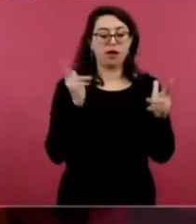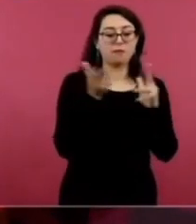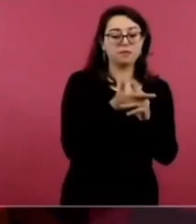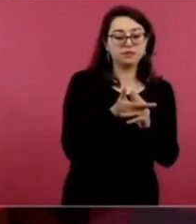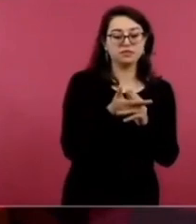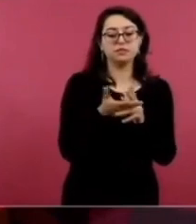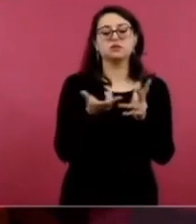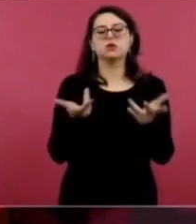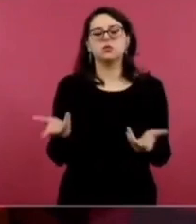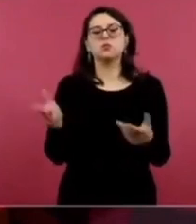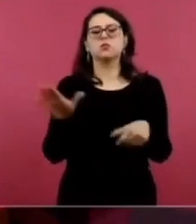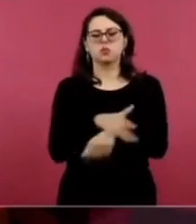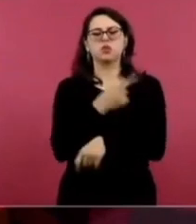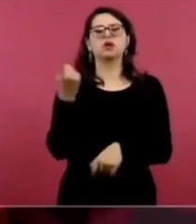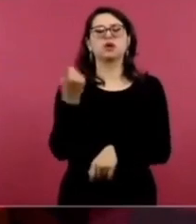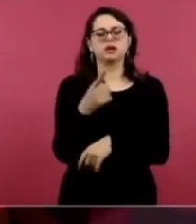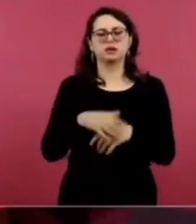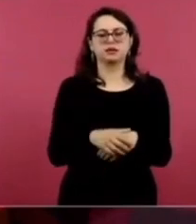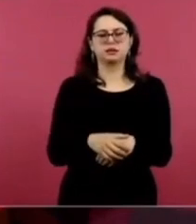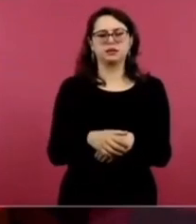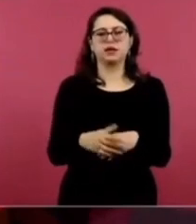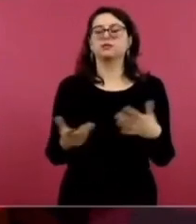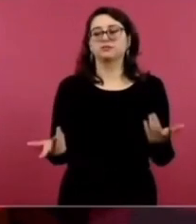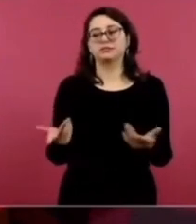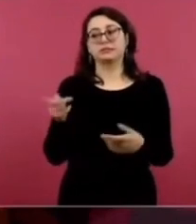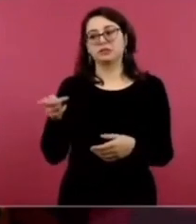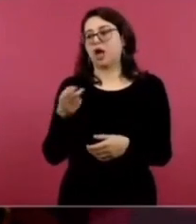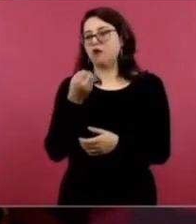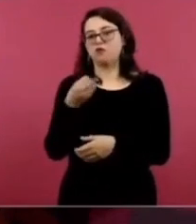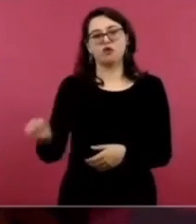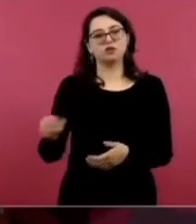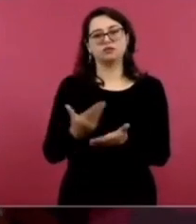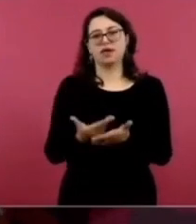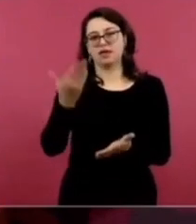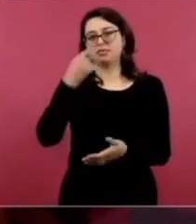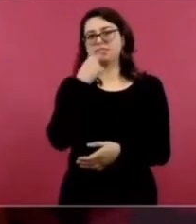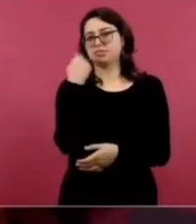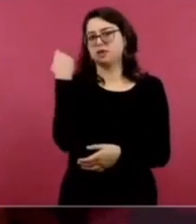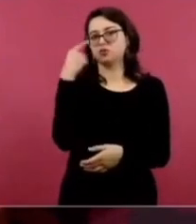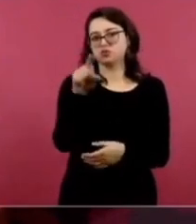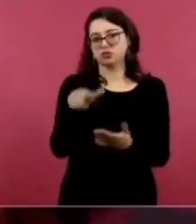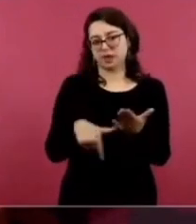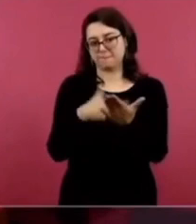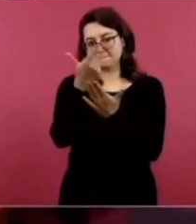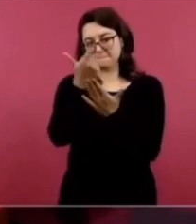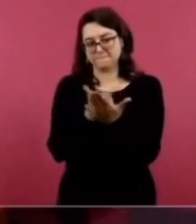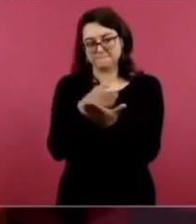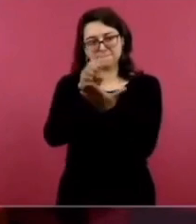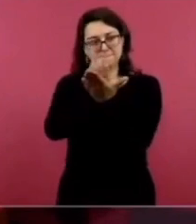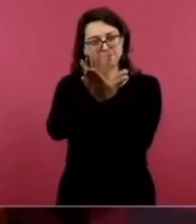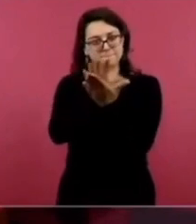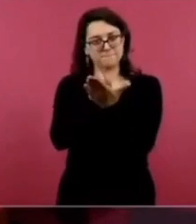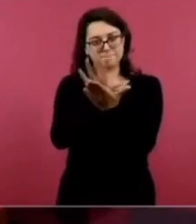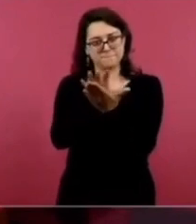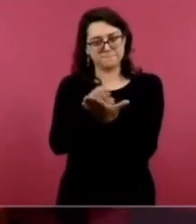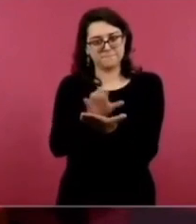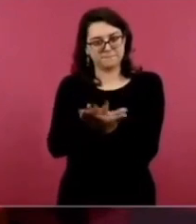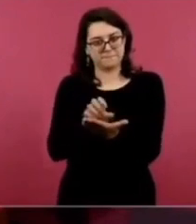y se pueden medir más. Aun cuando en el caso de otros